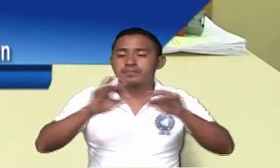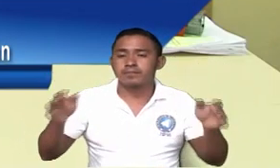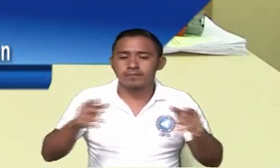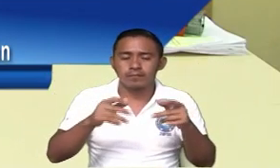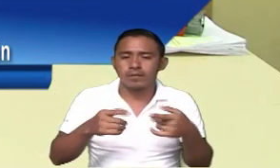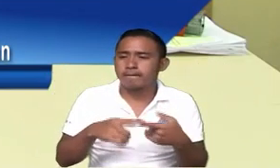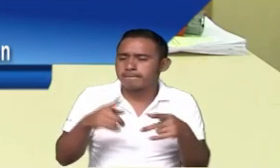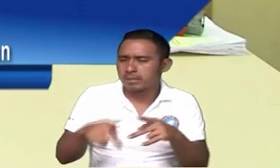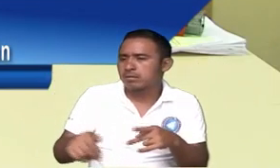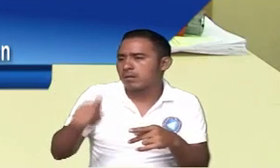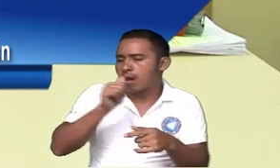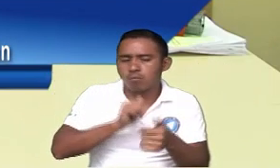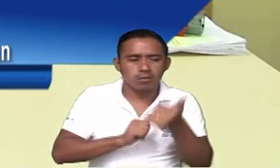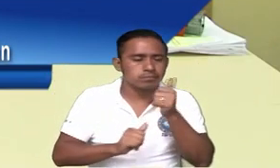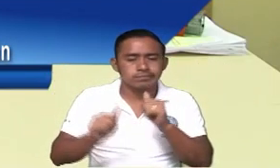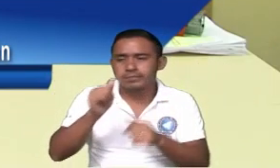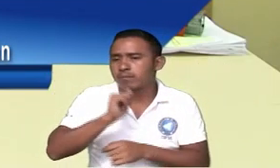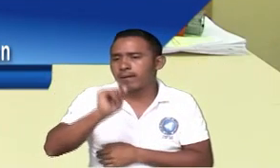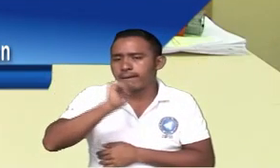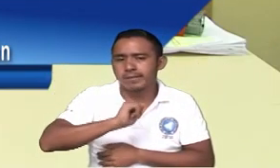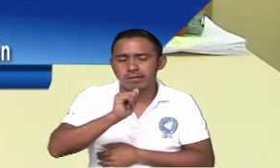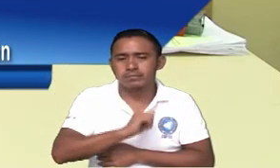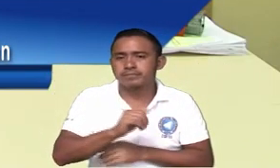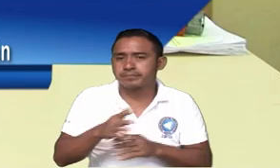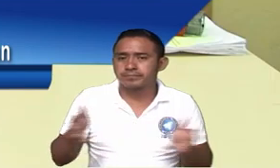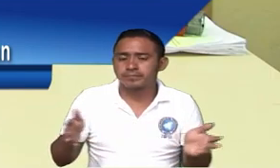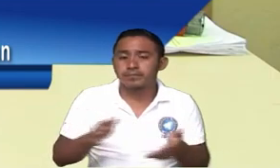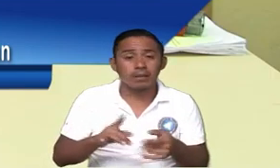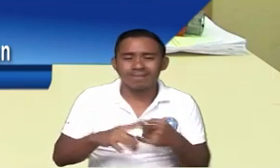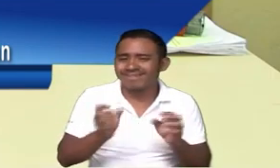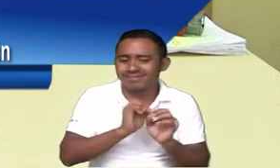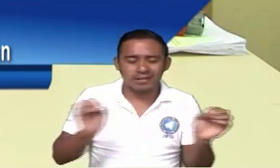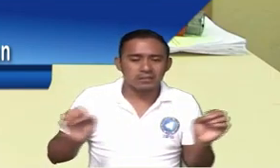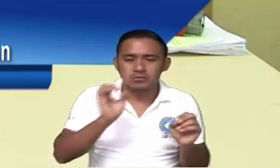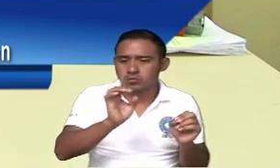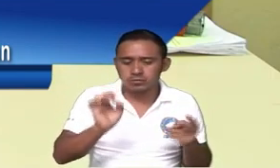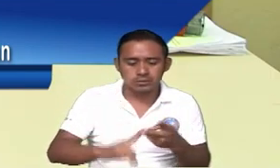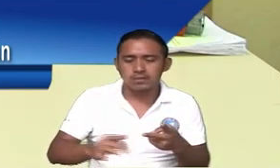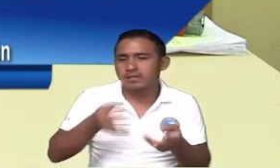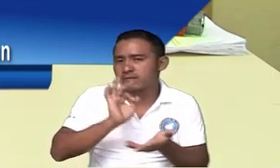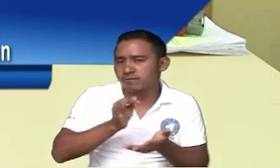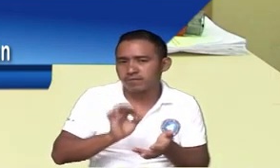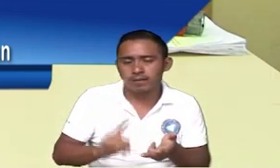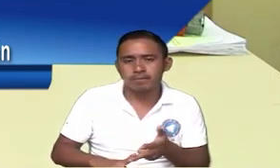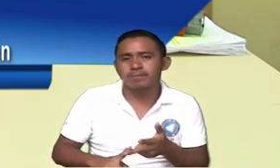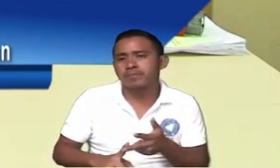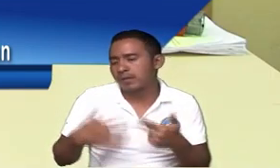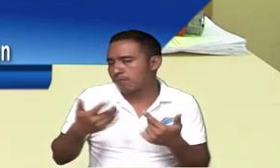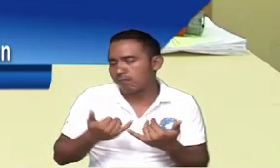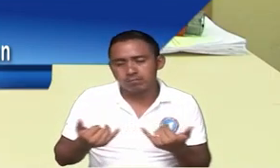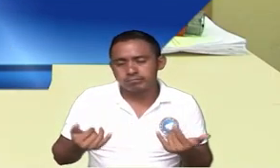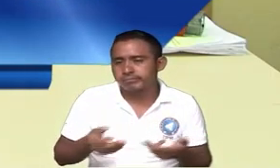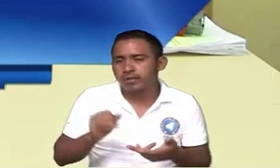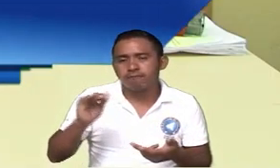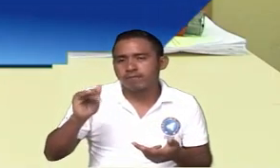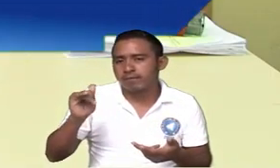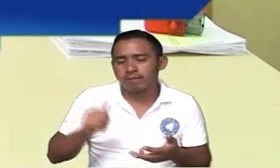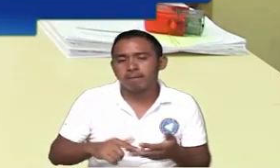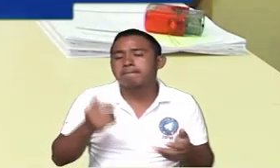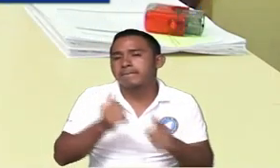tomando líquido, claro, un líquido que sea no gaseosa, no café, porque tiene cafeína, eso también